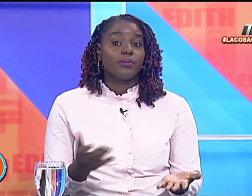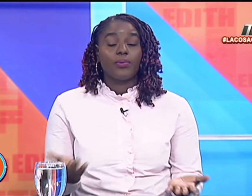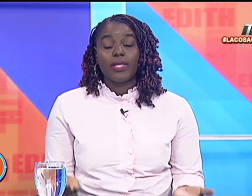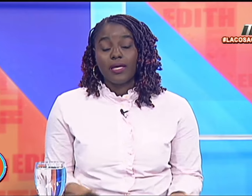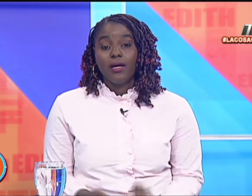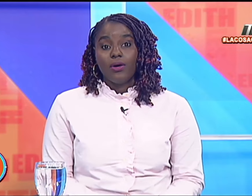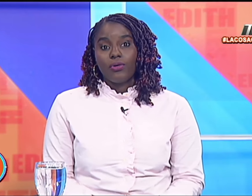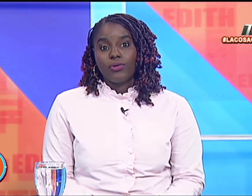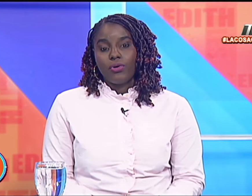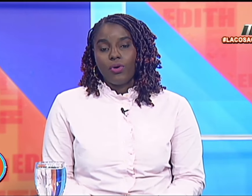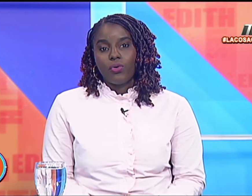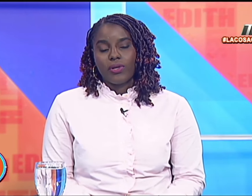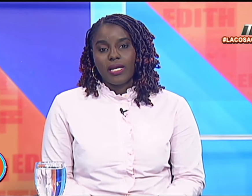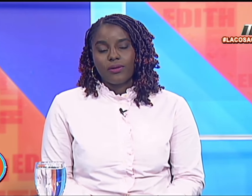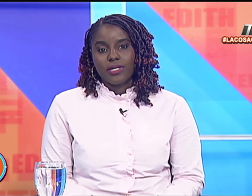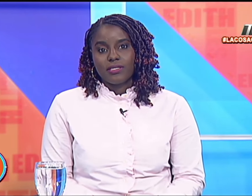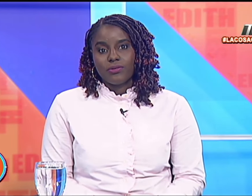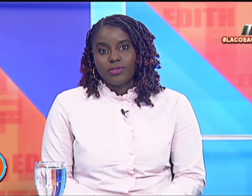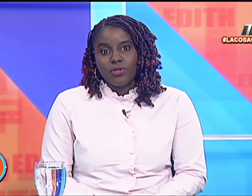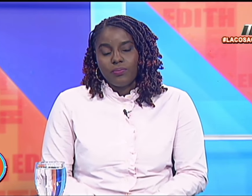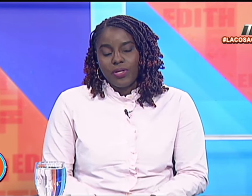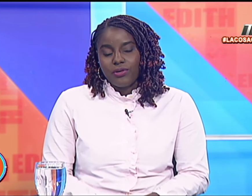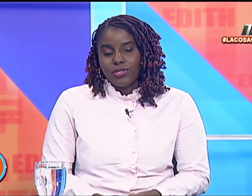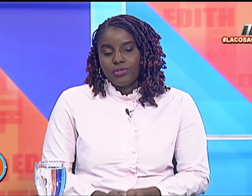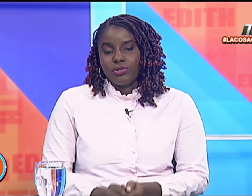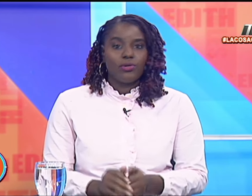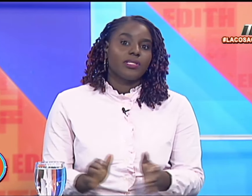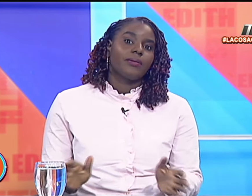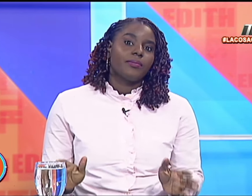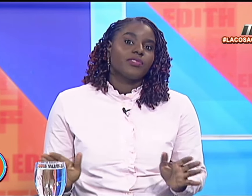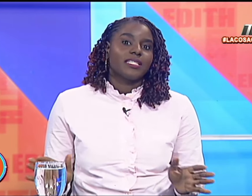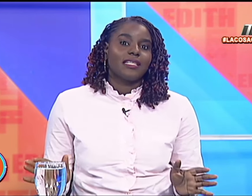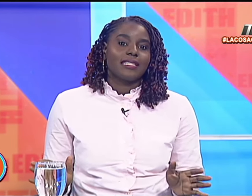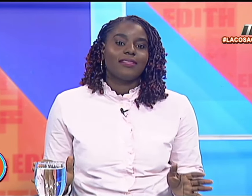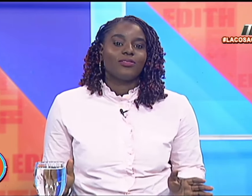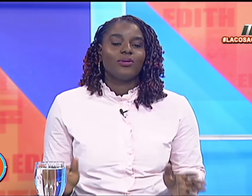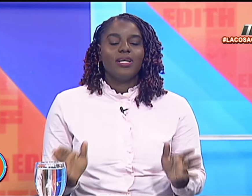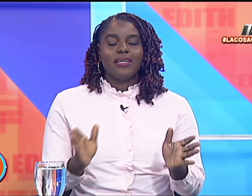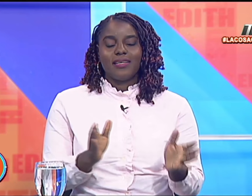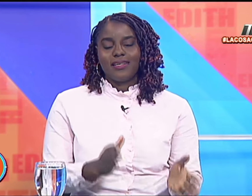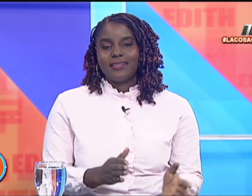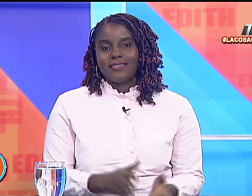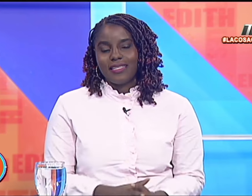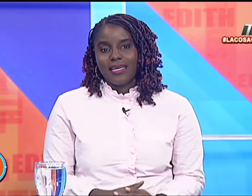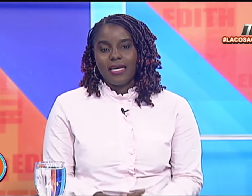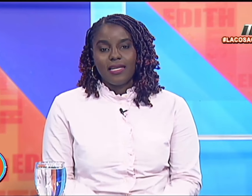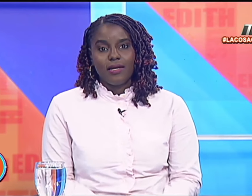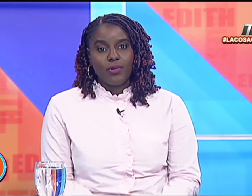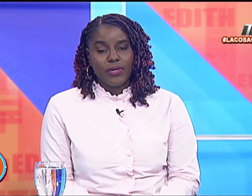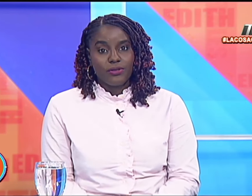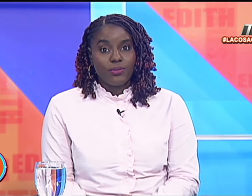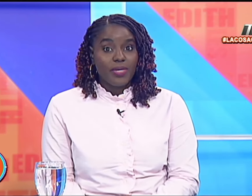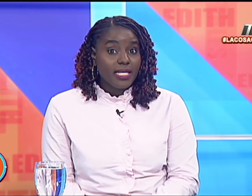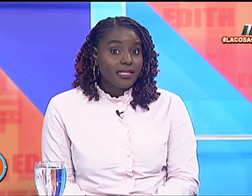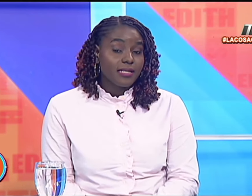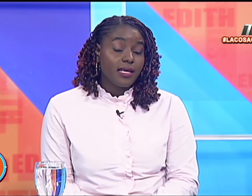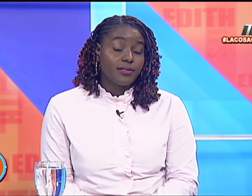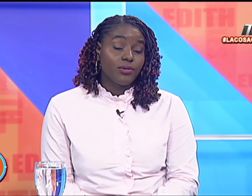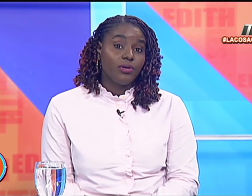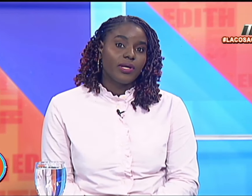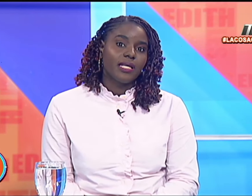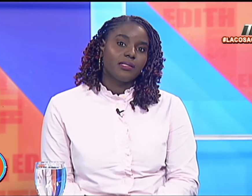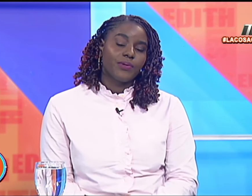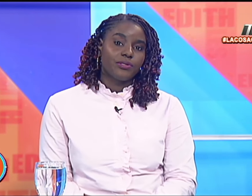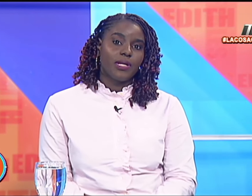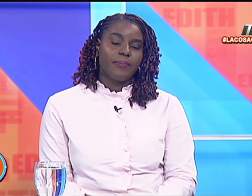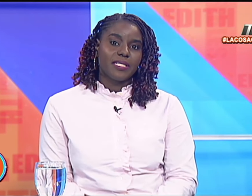si puede o no ocurrir alguna situación, pero esto no lo sabremos hasta tanto se dé en el momento. Mientras, esto es